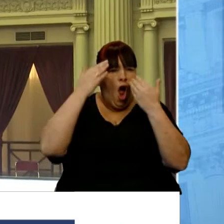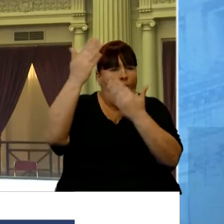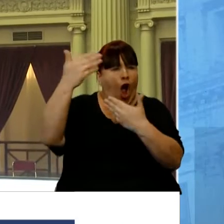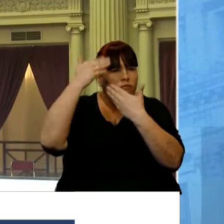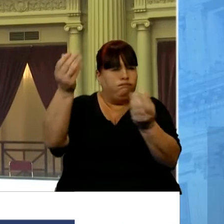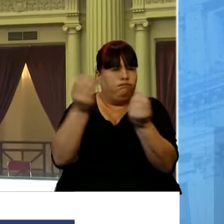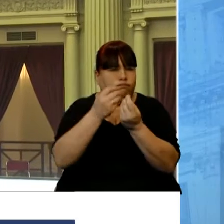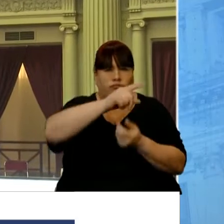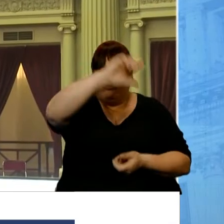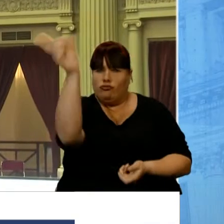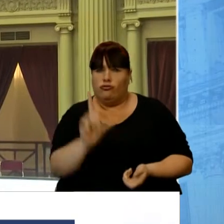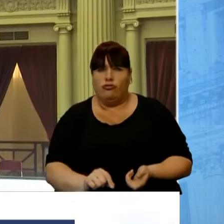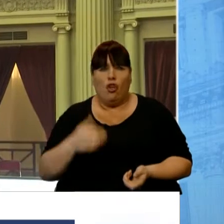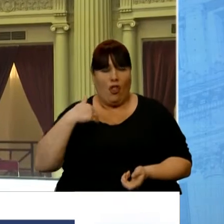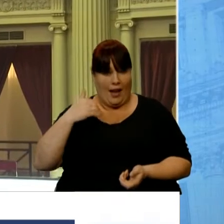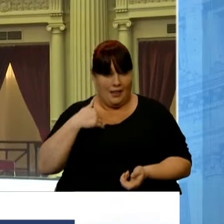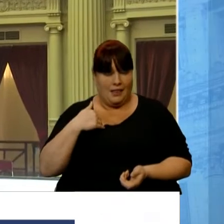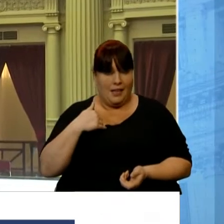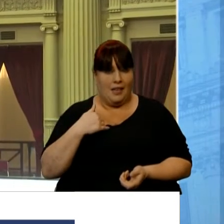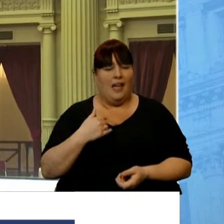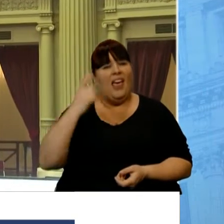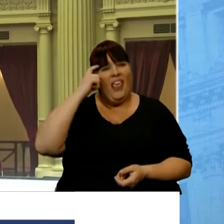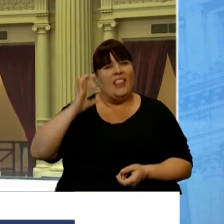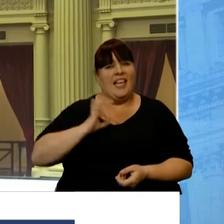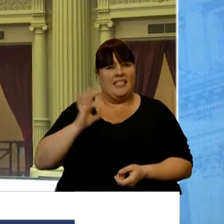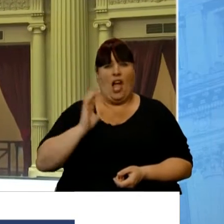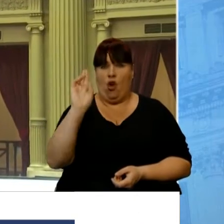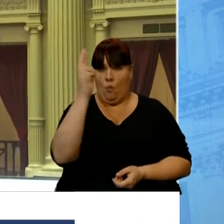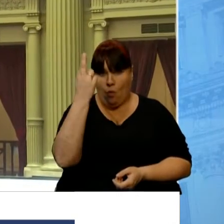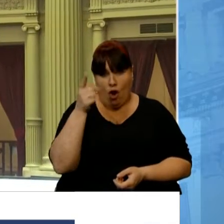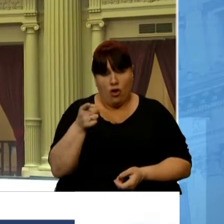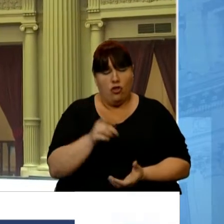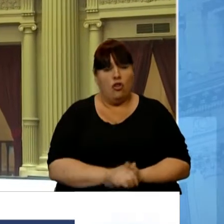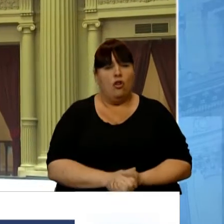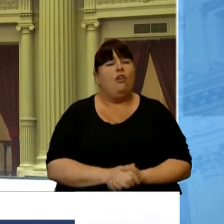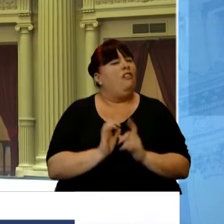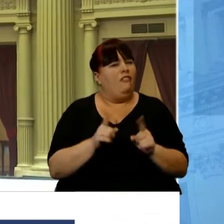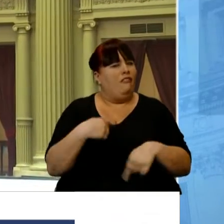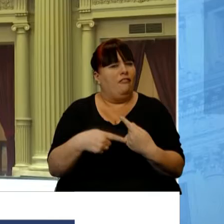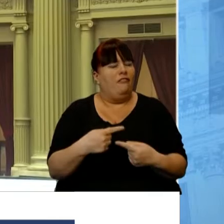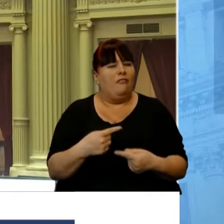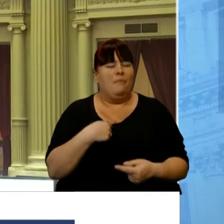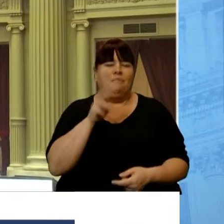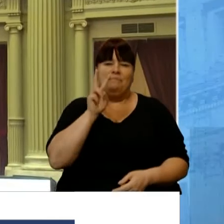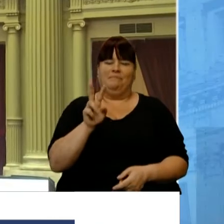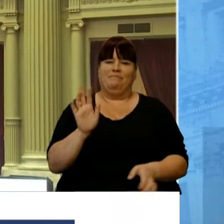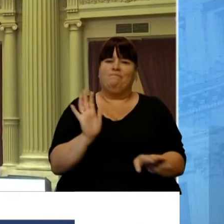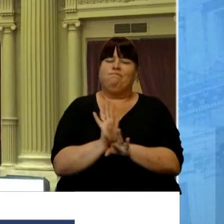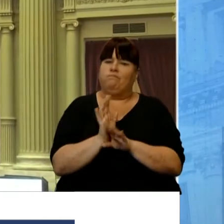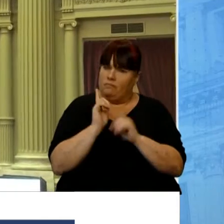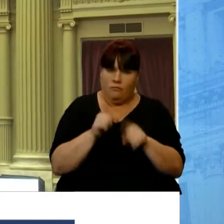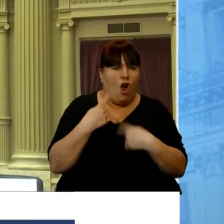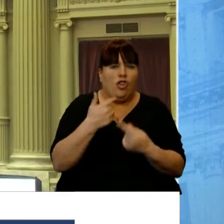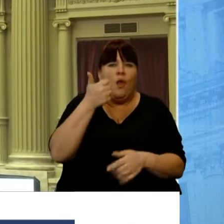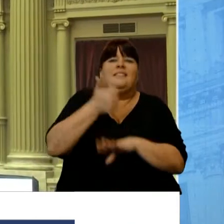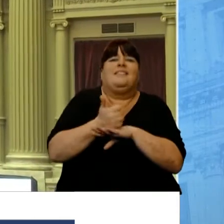que se han rendido a lo largo y ancho del país, a 10 años de fallecimiento, nos da la pauta que continúa